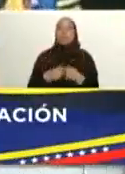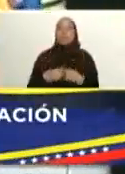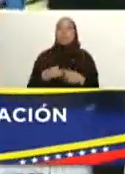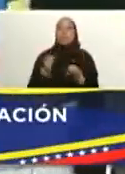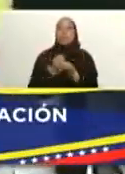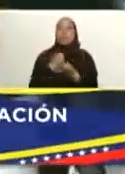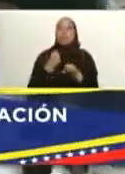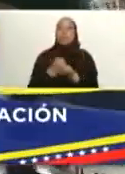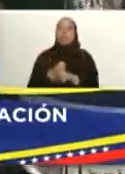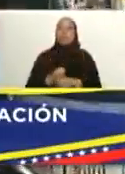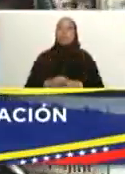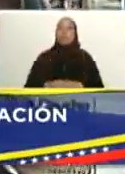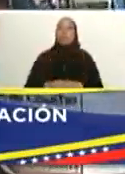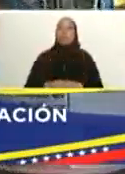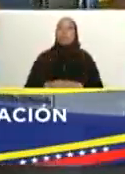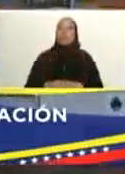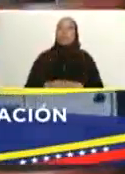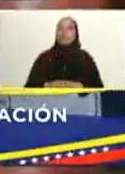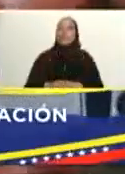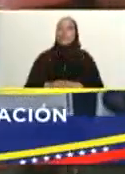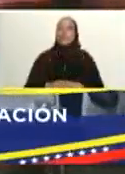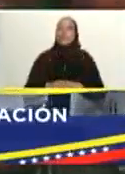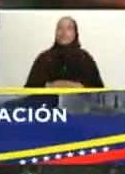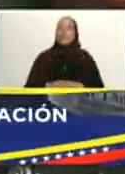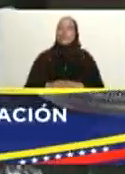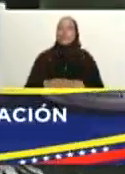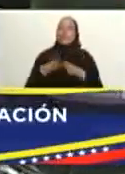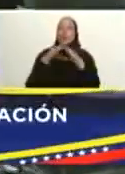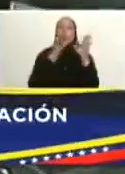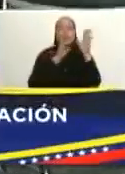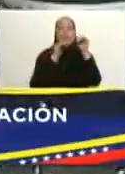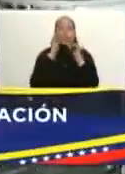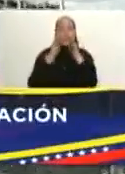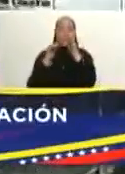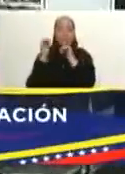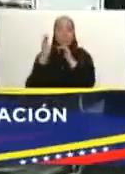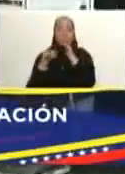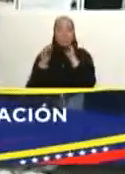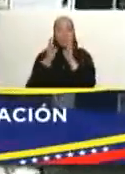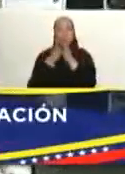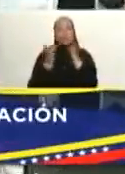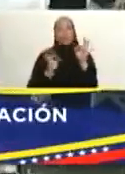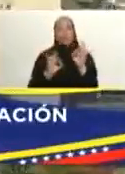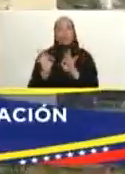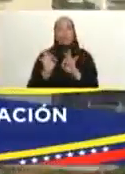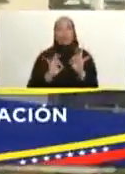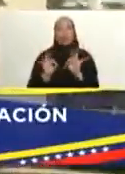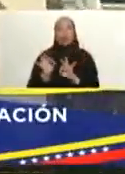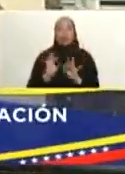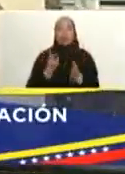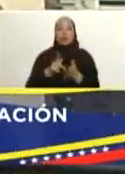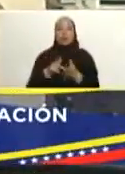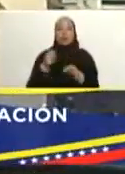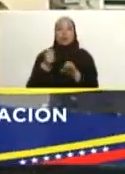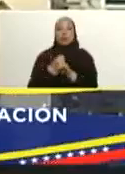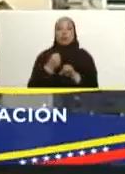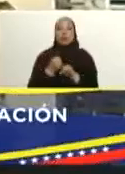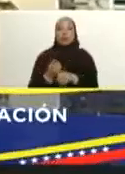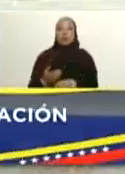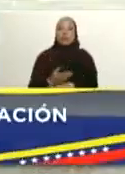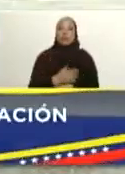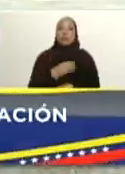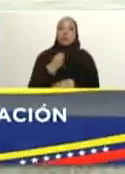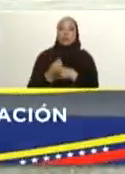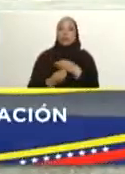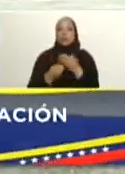institución, recuperando su comedor, su biblioteca, su teatro, es decir, una recuperación